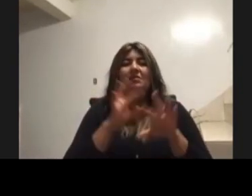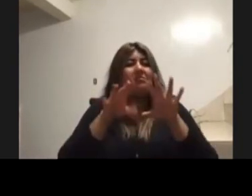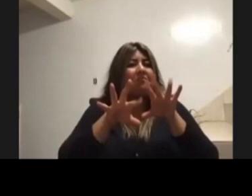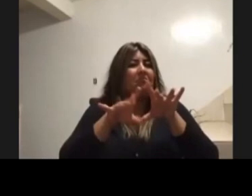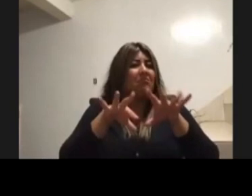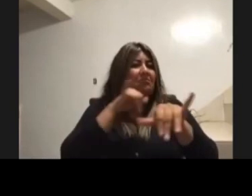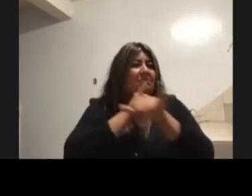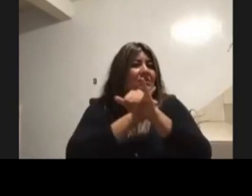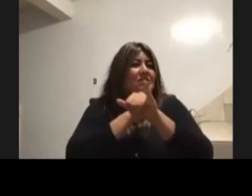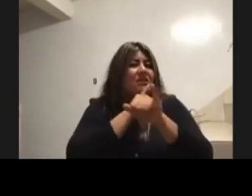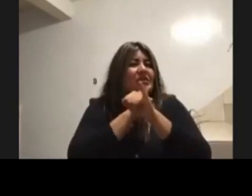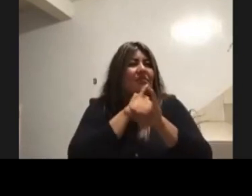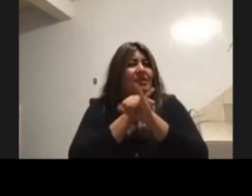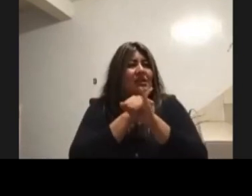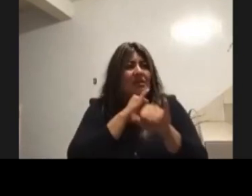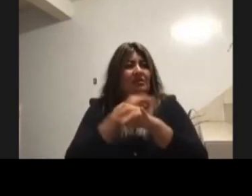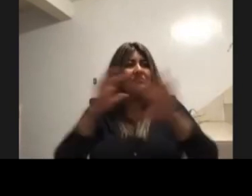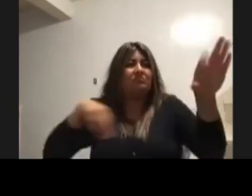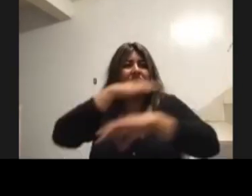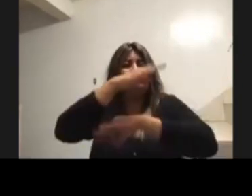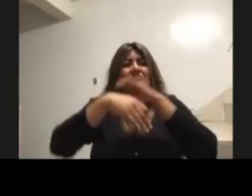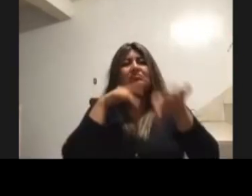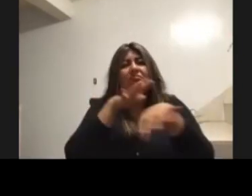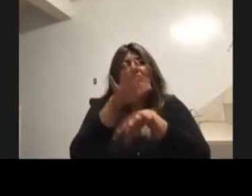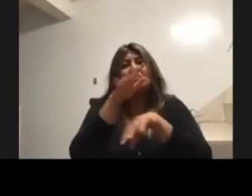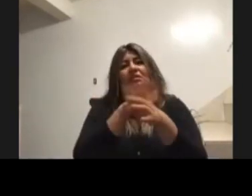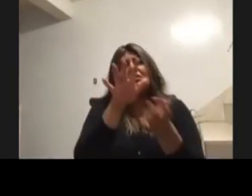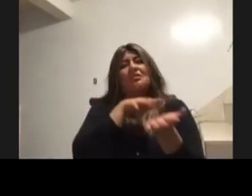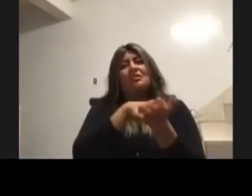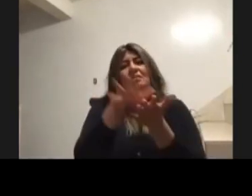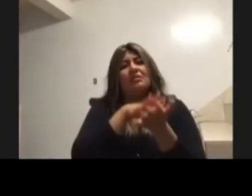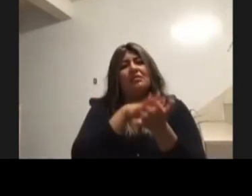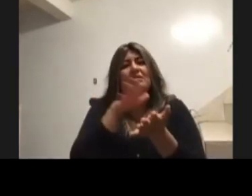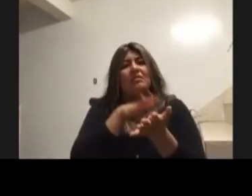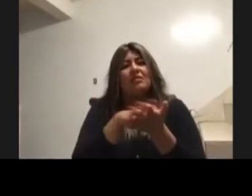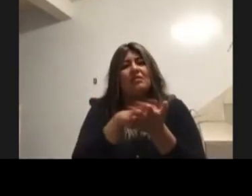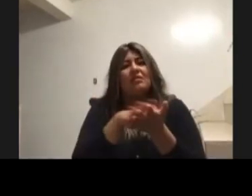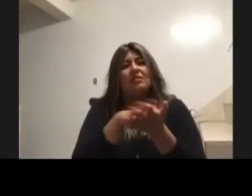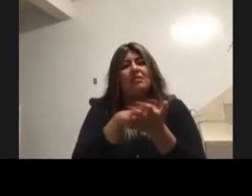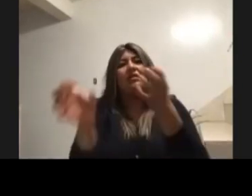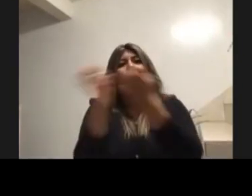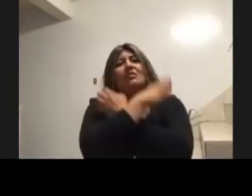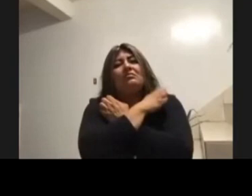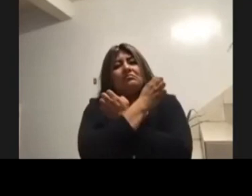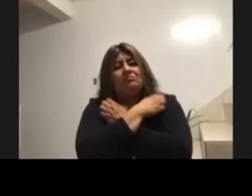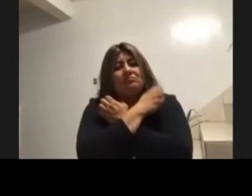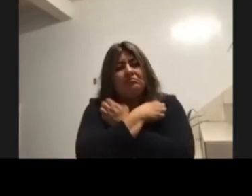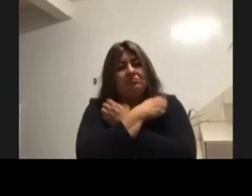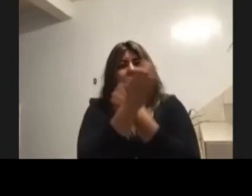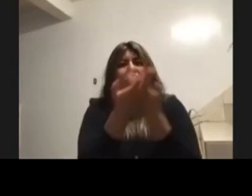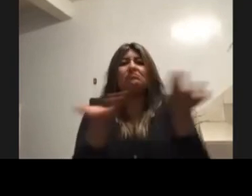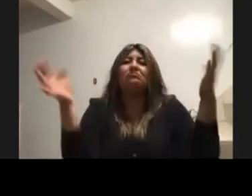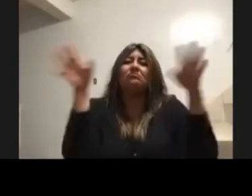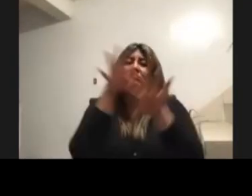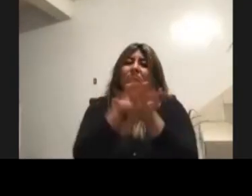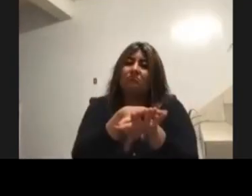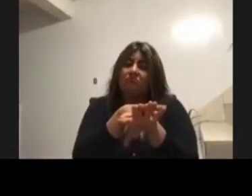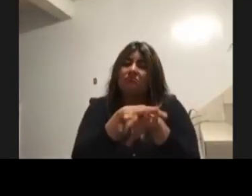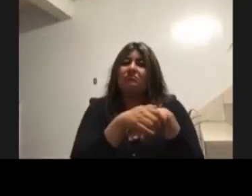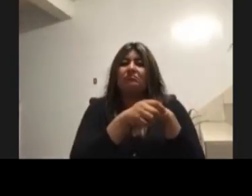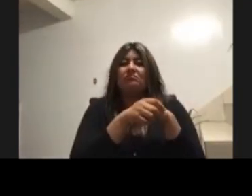bien estudiadas y que muestran ahí la gran desigualdad en el acceso. Pero el dato que